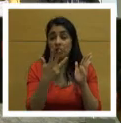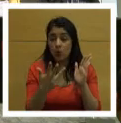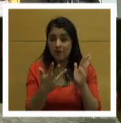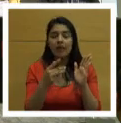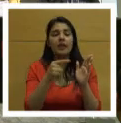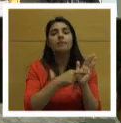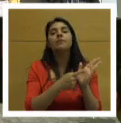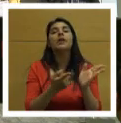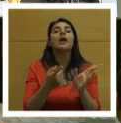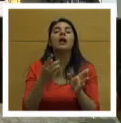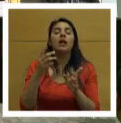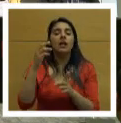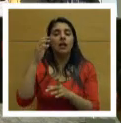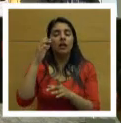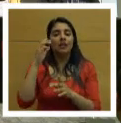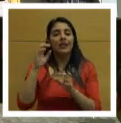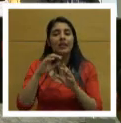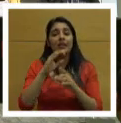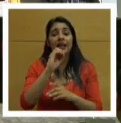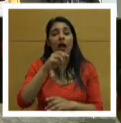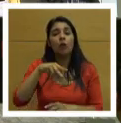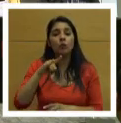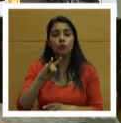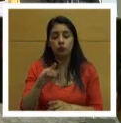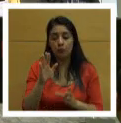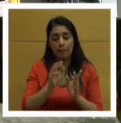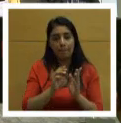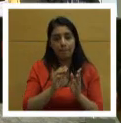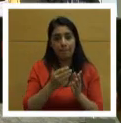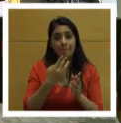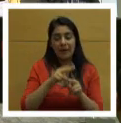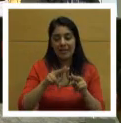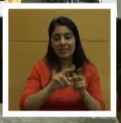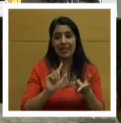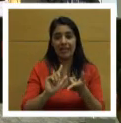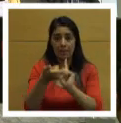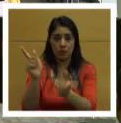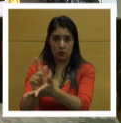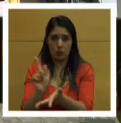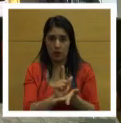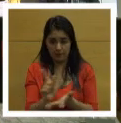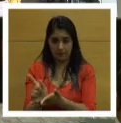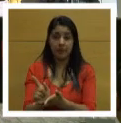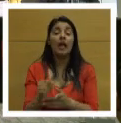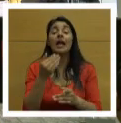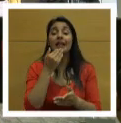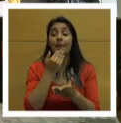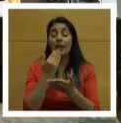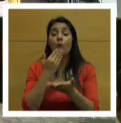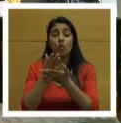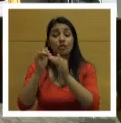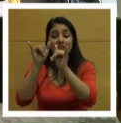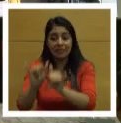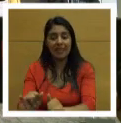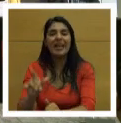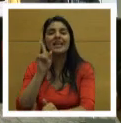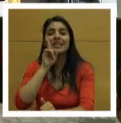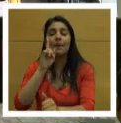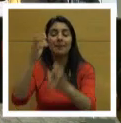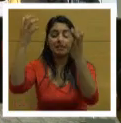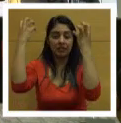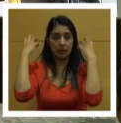Unidas para el tratamiento de los reclusos. Dos, durante los traslados, así como durante su permanencia en estos recintos, su custodia directa será